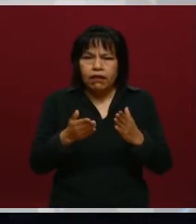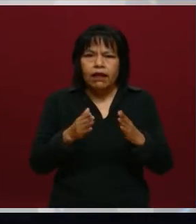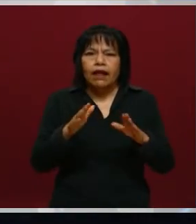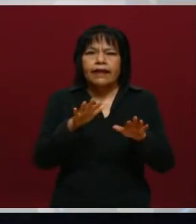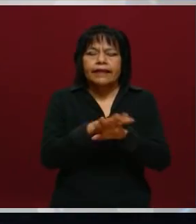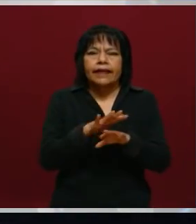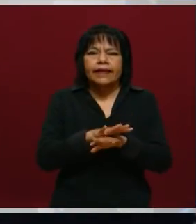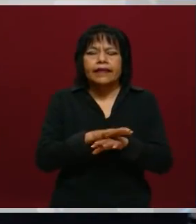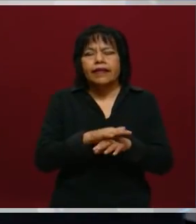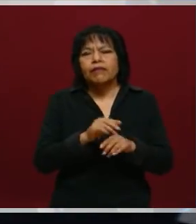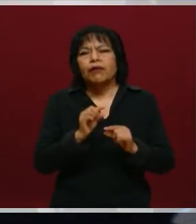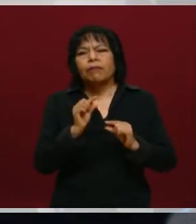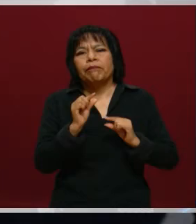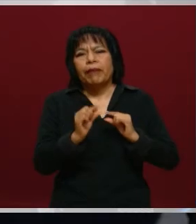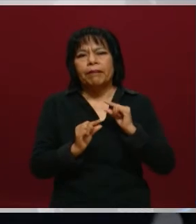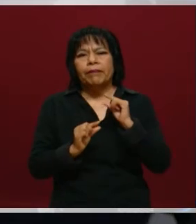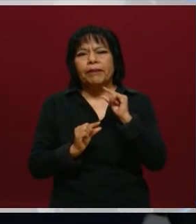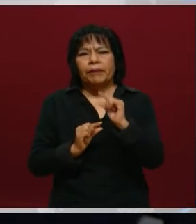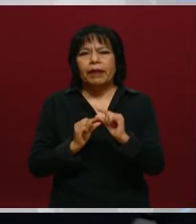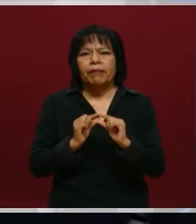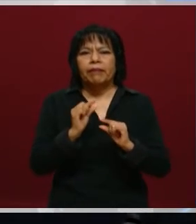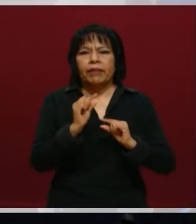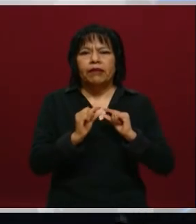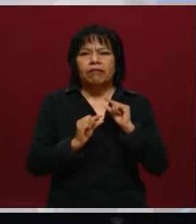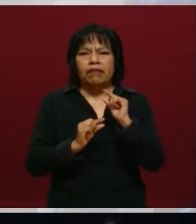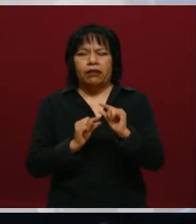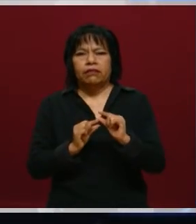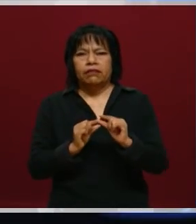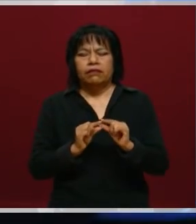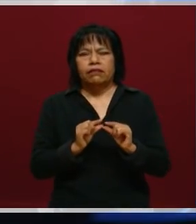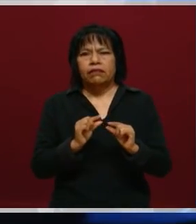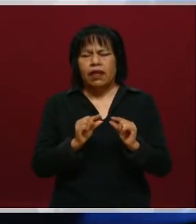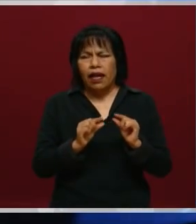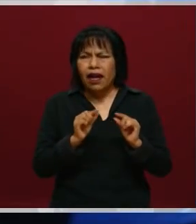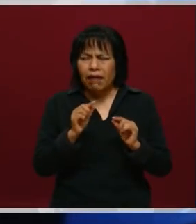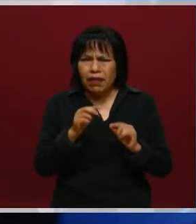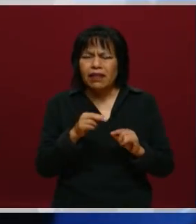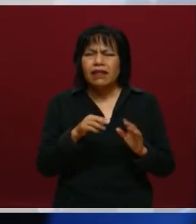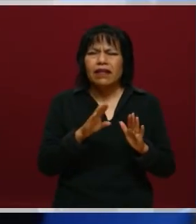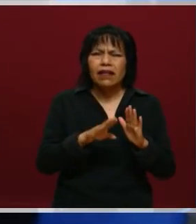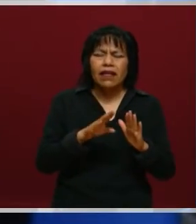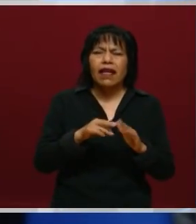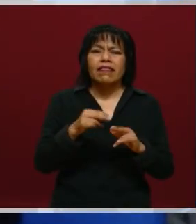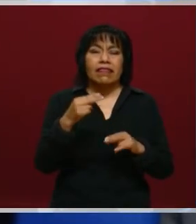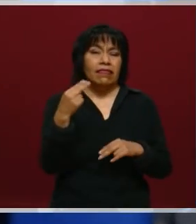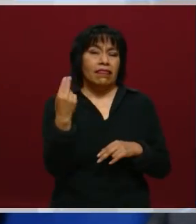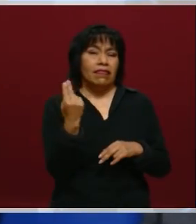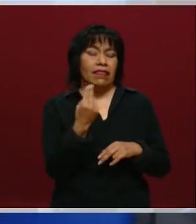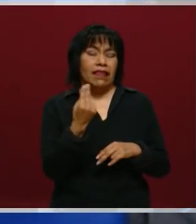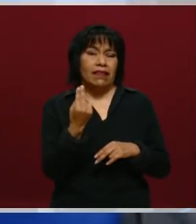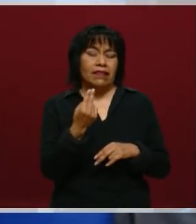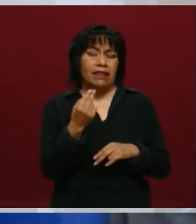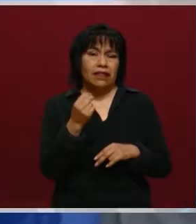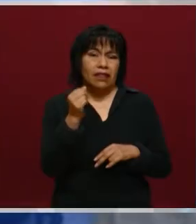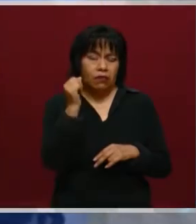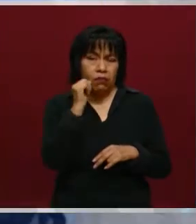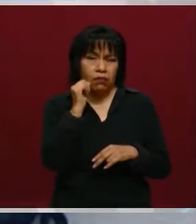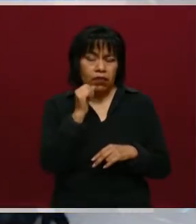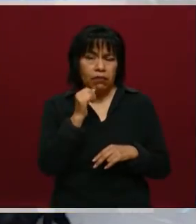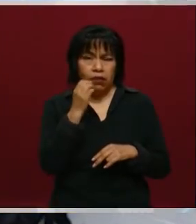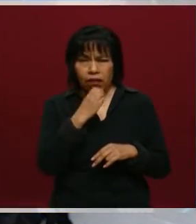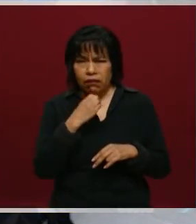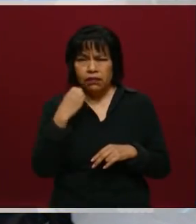un paso a la vez en la inmediatez siempre nos lleva al caos necesariamente necesitamos consolidar una